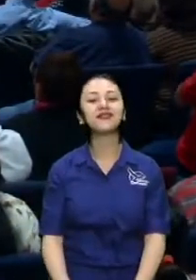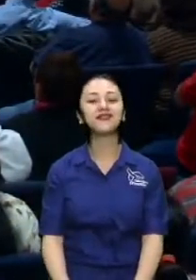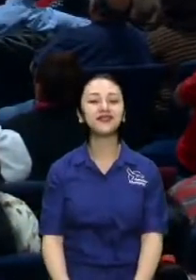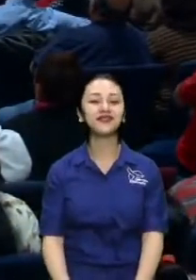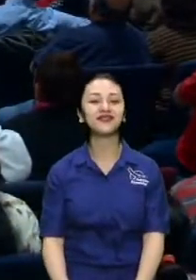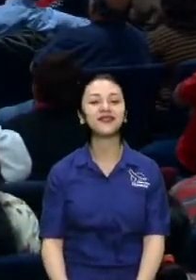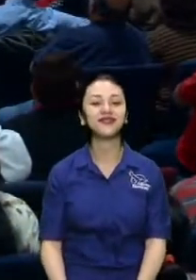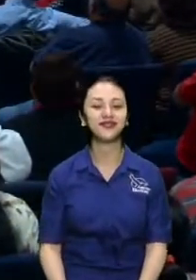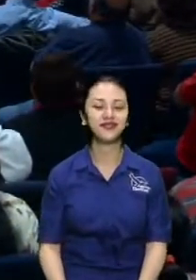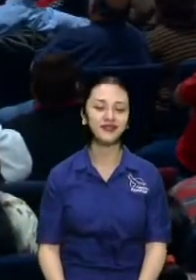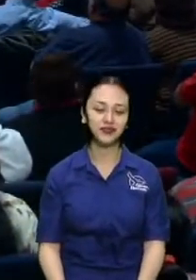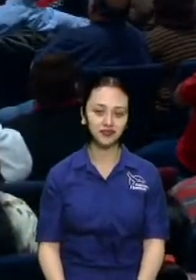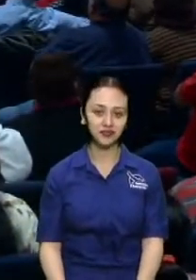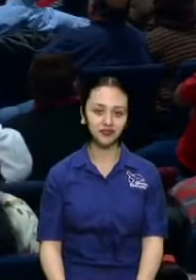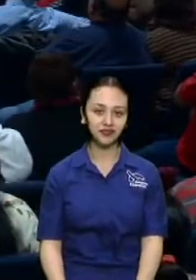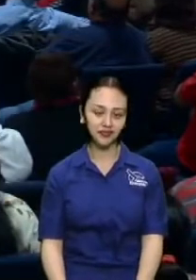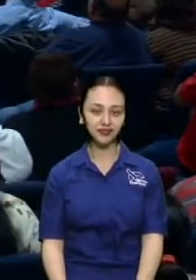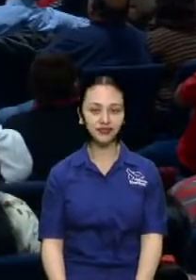contar.